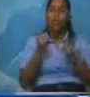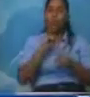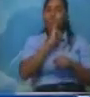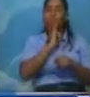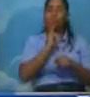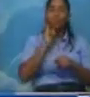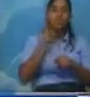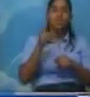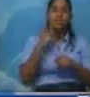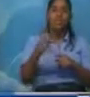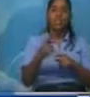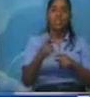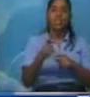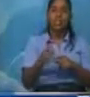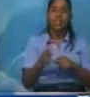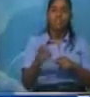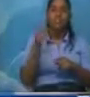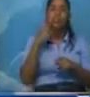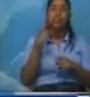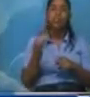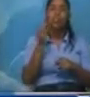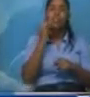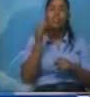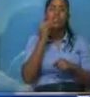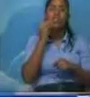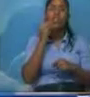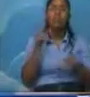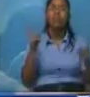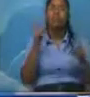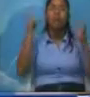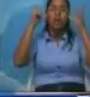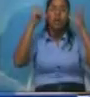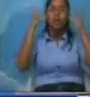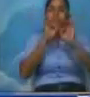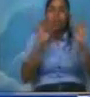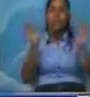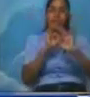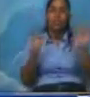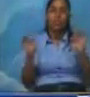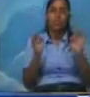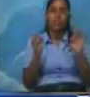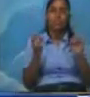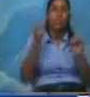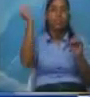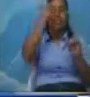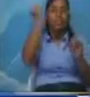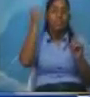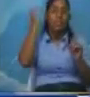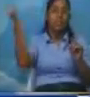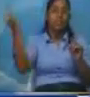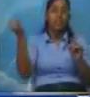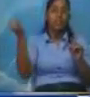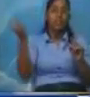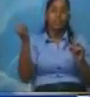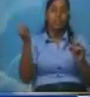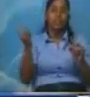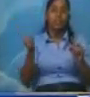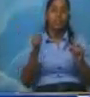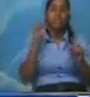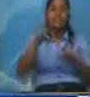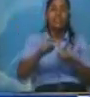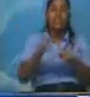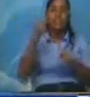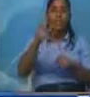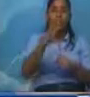no sé qué se ponen como mongolitos hacen como que no entendieron mire la sabiduría que tienen los judíos y si la